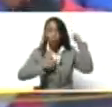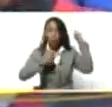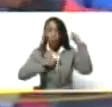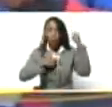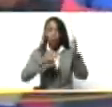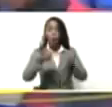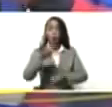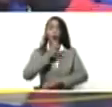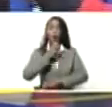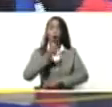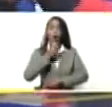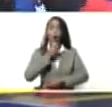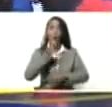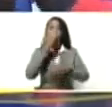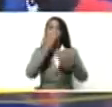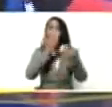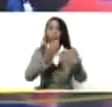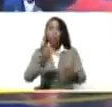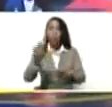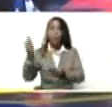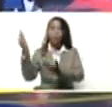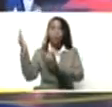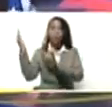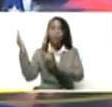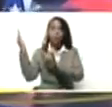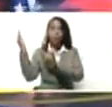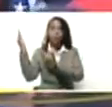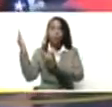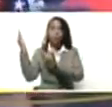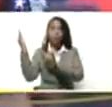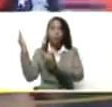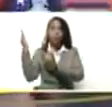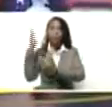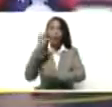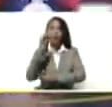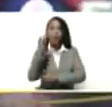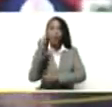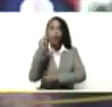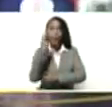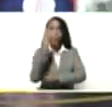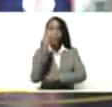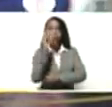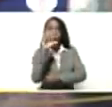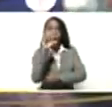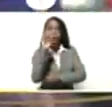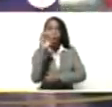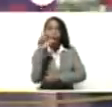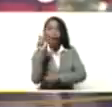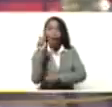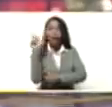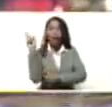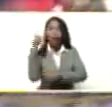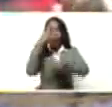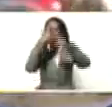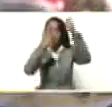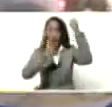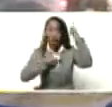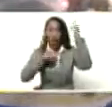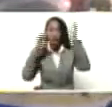porque se habían incrementado los problemas producto de las sanciones criminales del